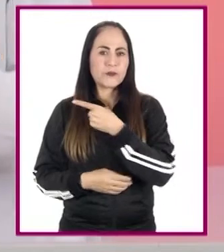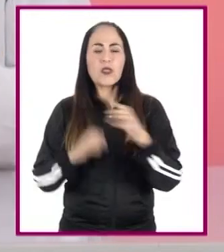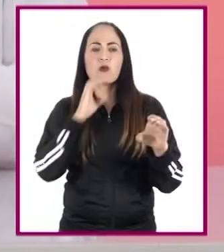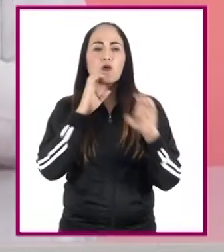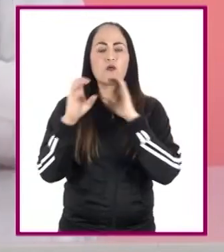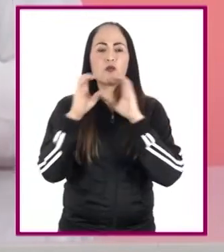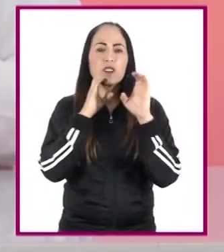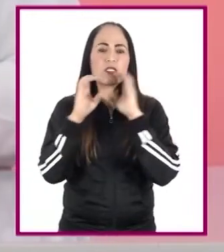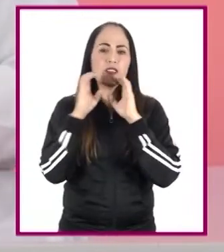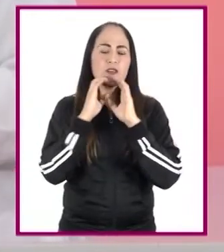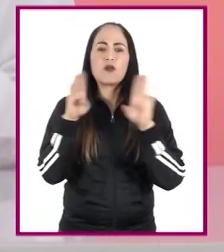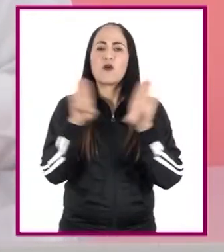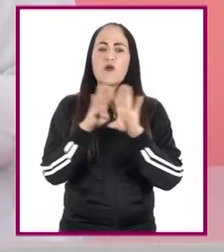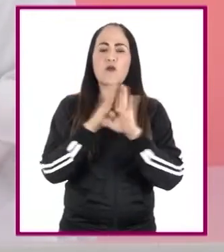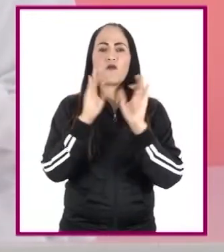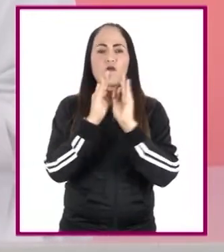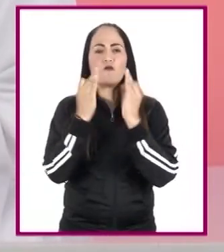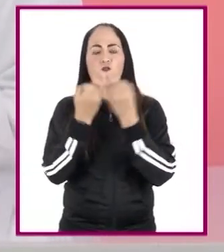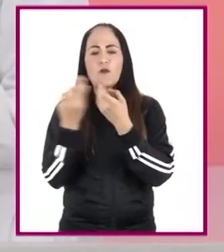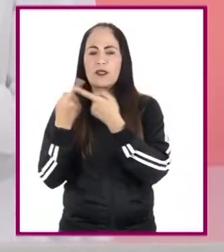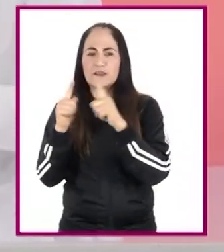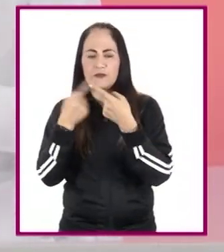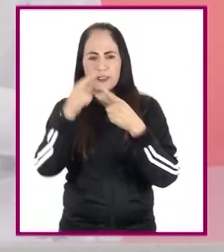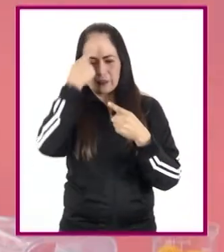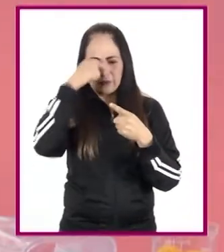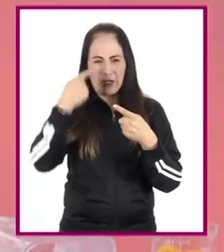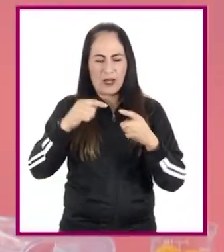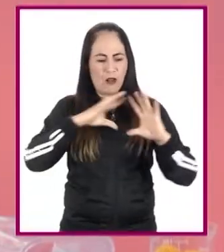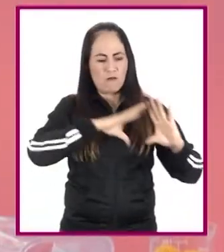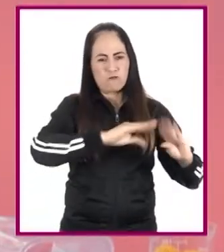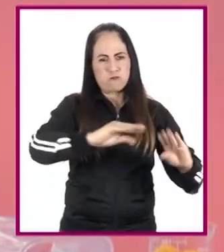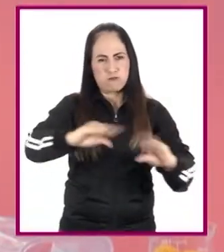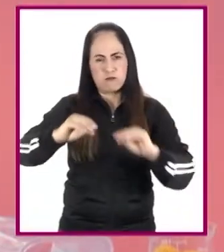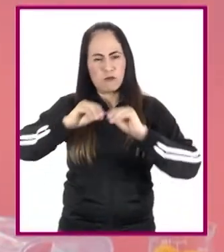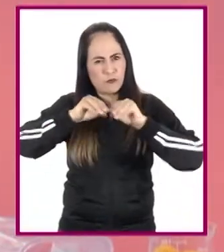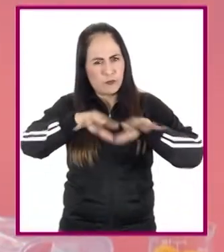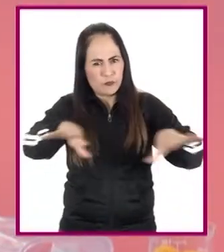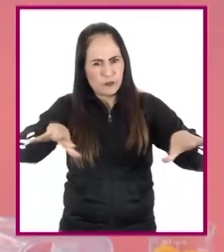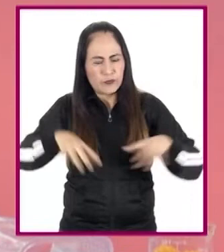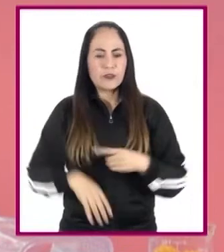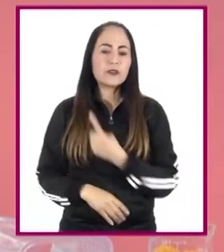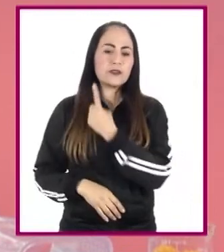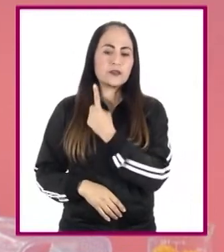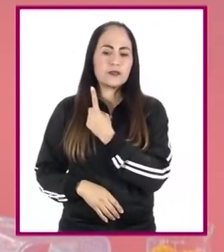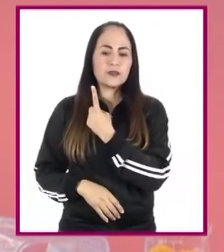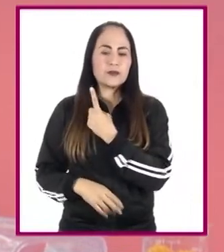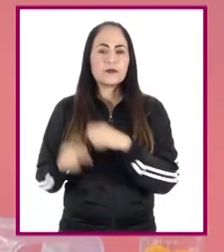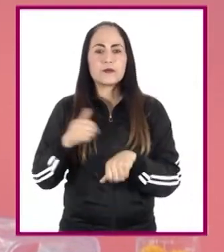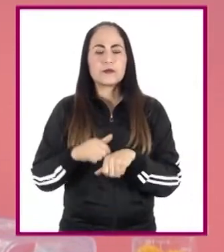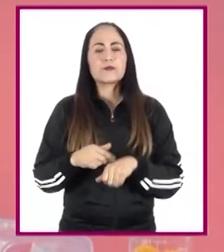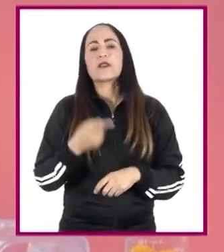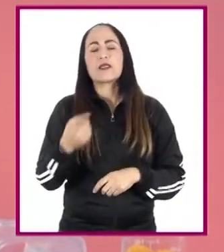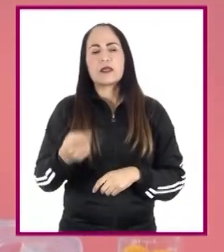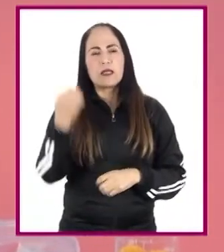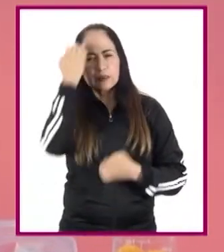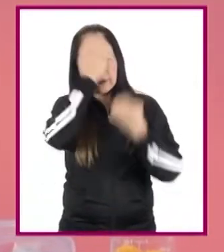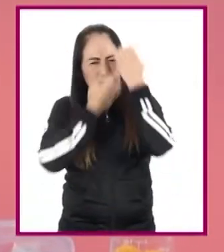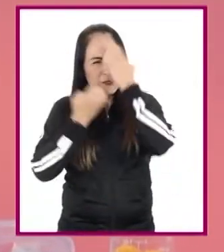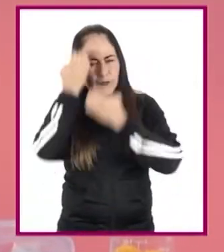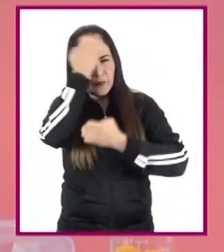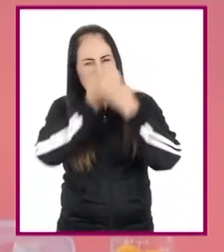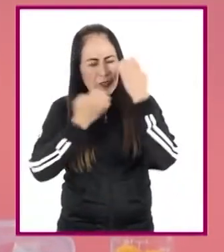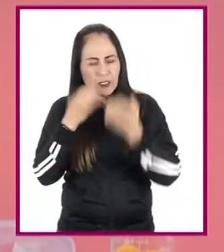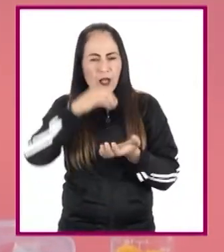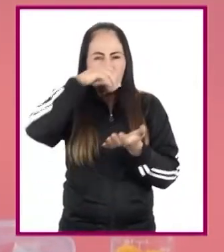diversos medios para compartir aprendizajes o productos. Número 4, evaluación. Es el registro de todo el proceso